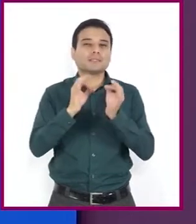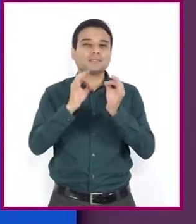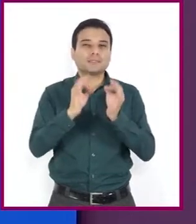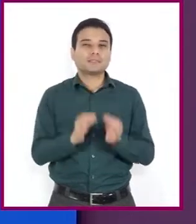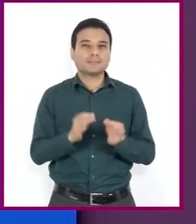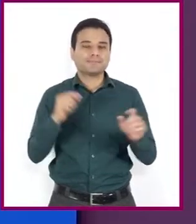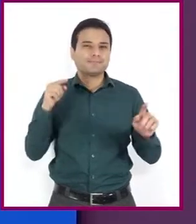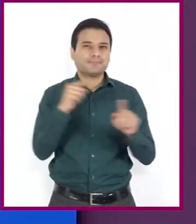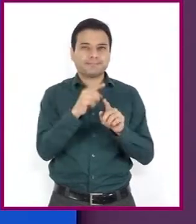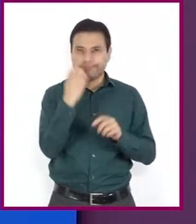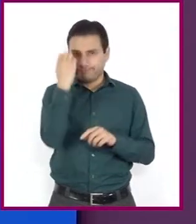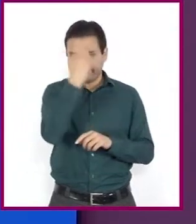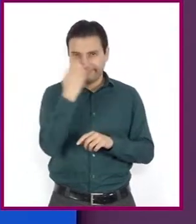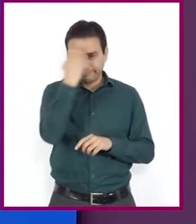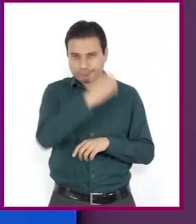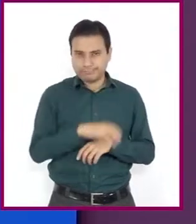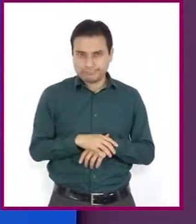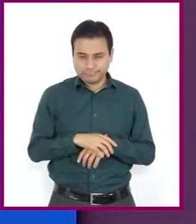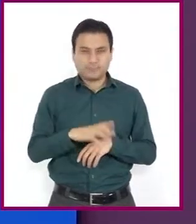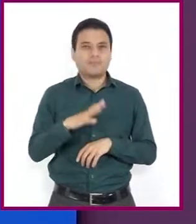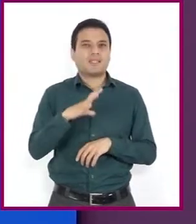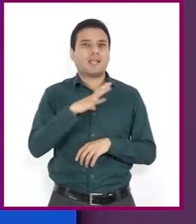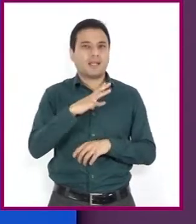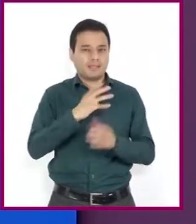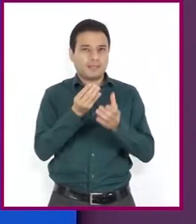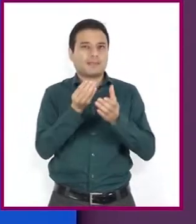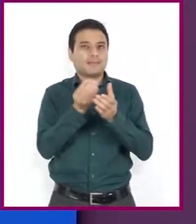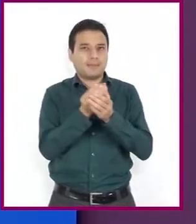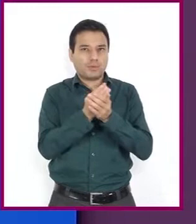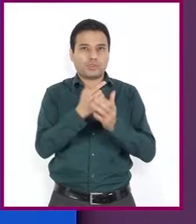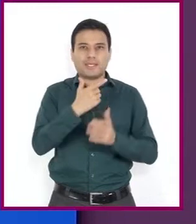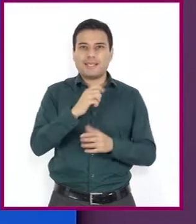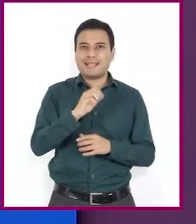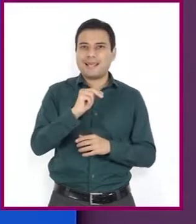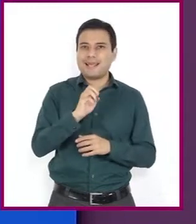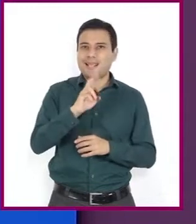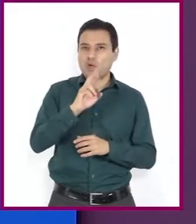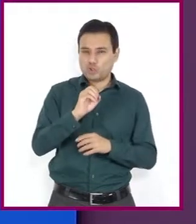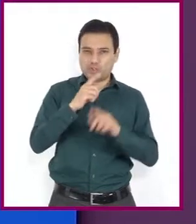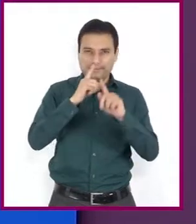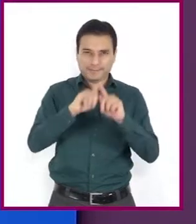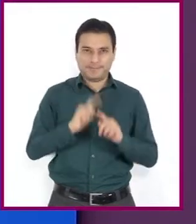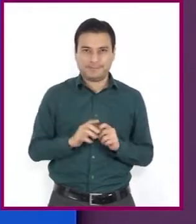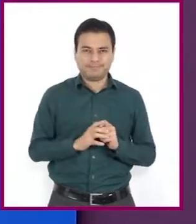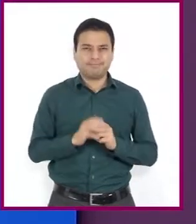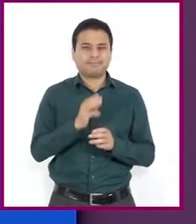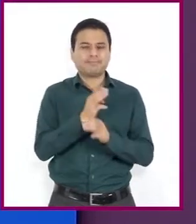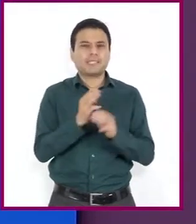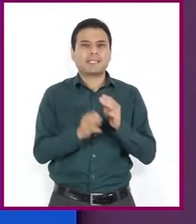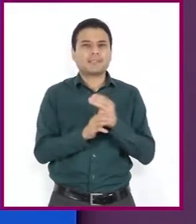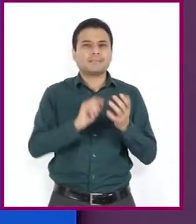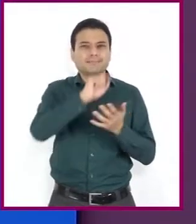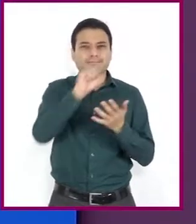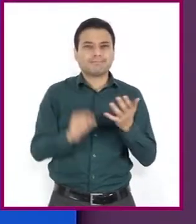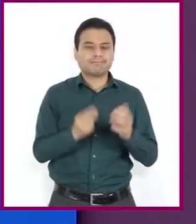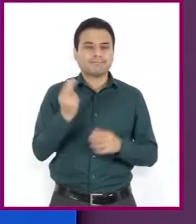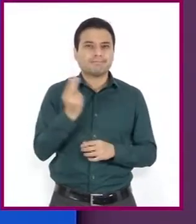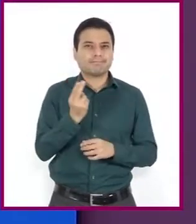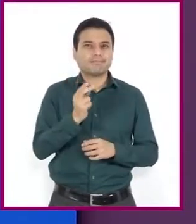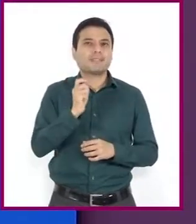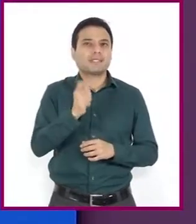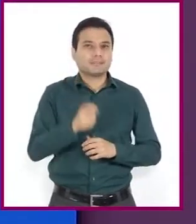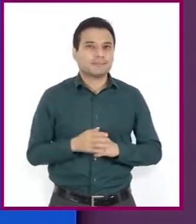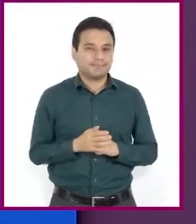en examinar subgéneros narrativos y sus recursos. Los materiales que van a utilizar en esta sesión